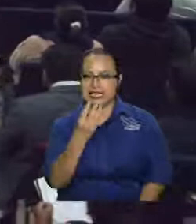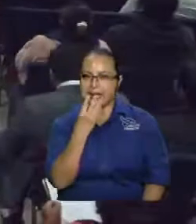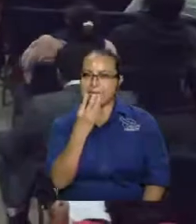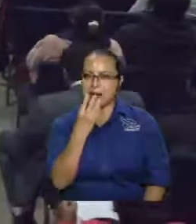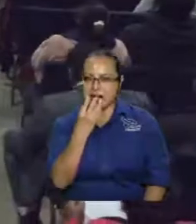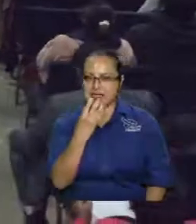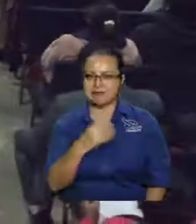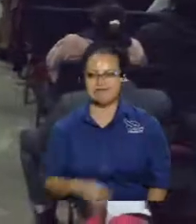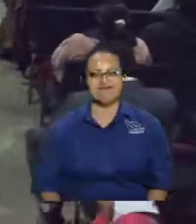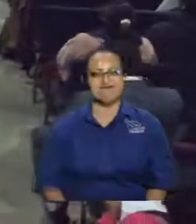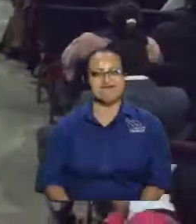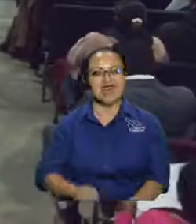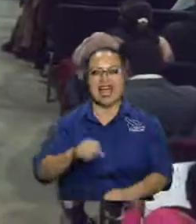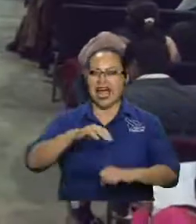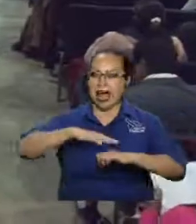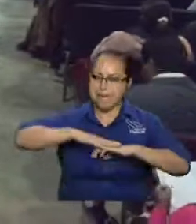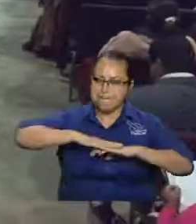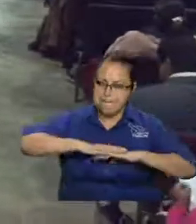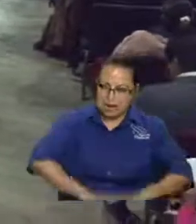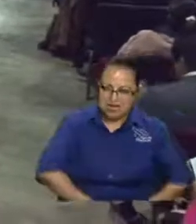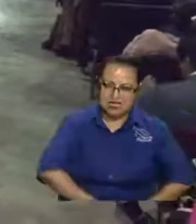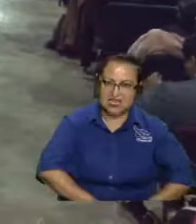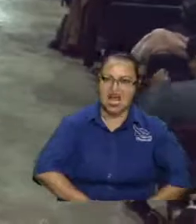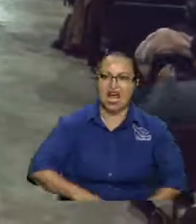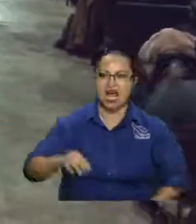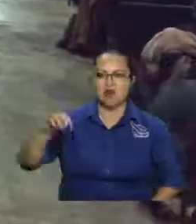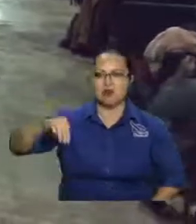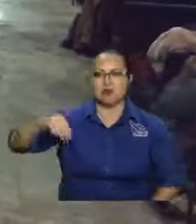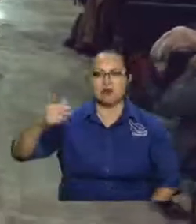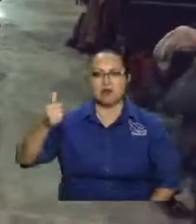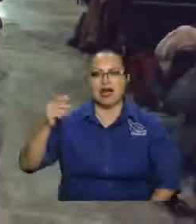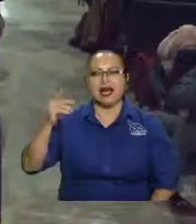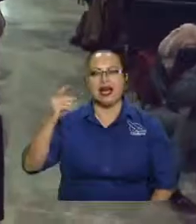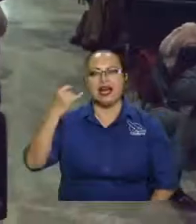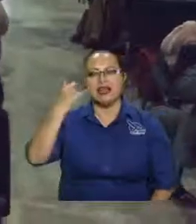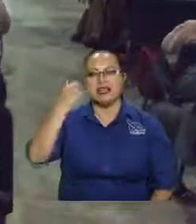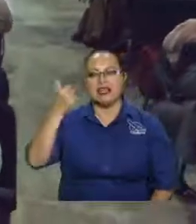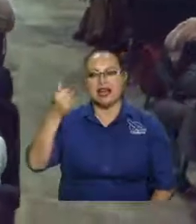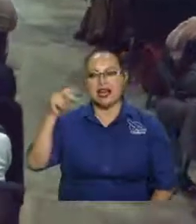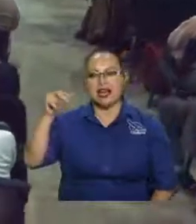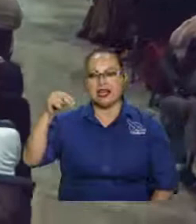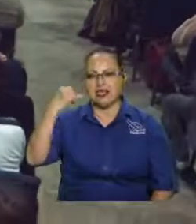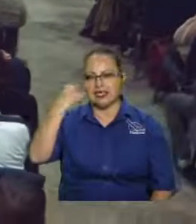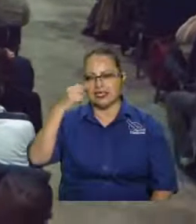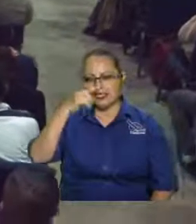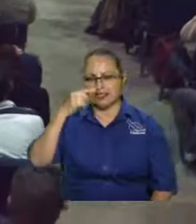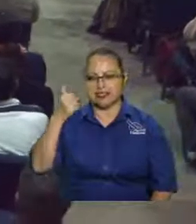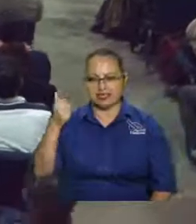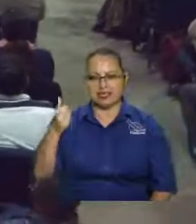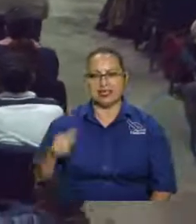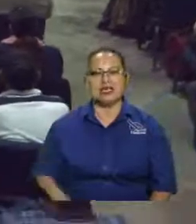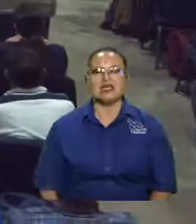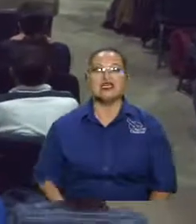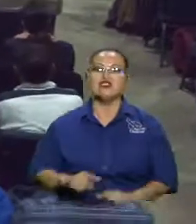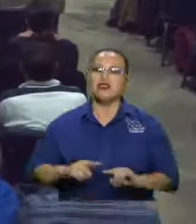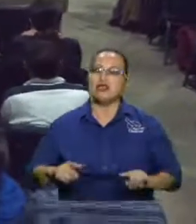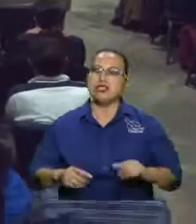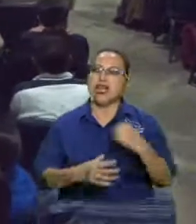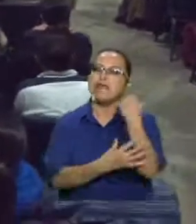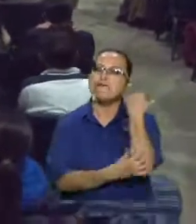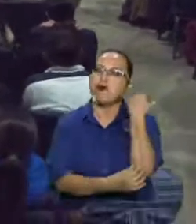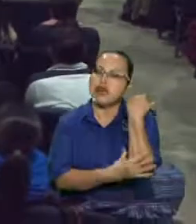pan, entonces el pan de cebada aplasta a los madianitas. Los madianitas son los que empobrecen al